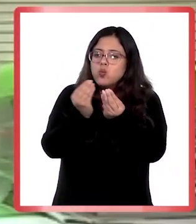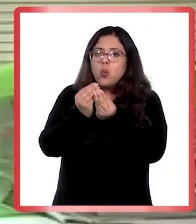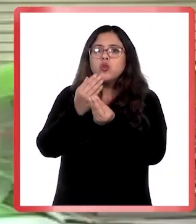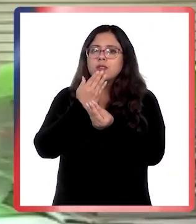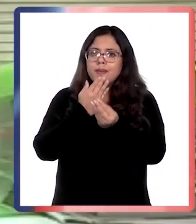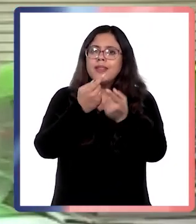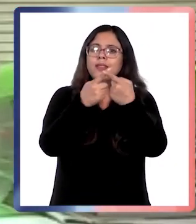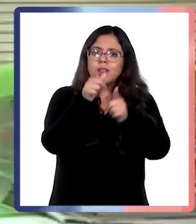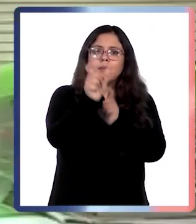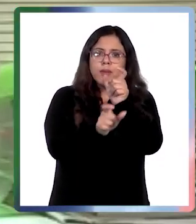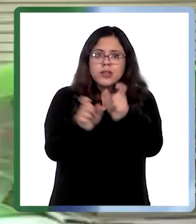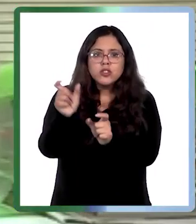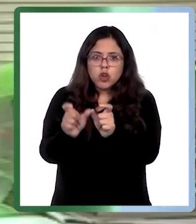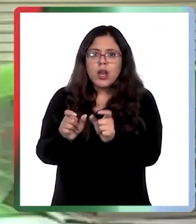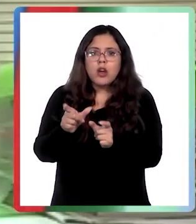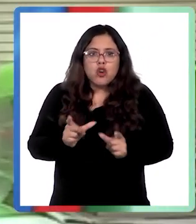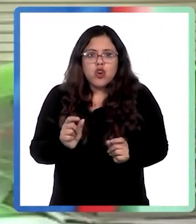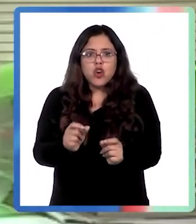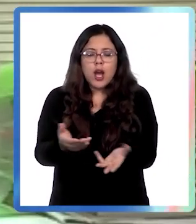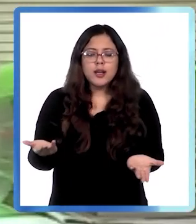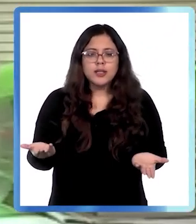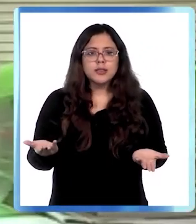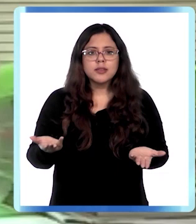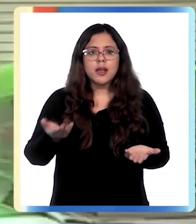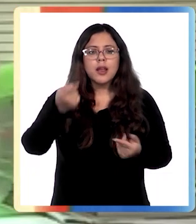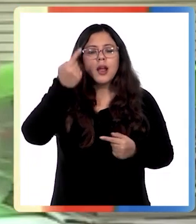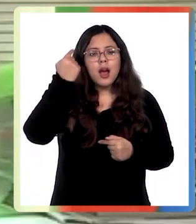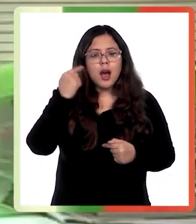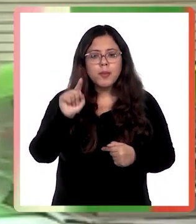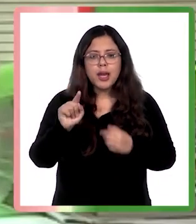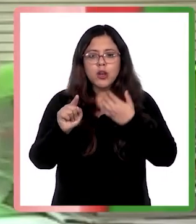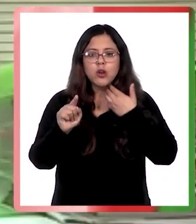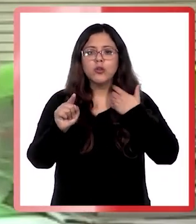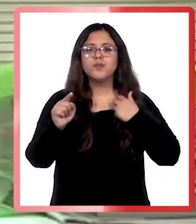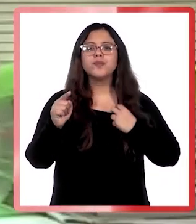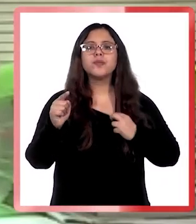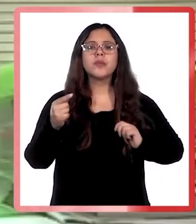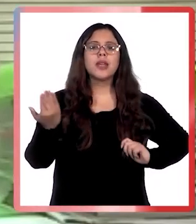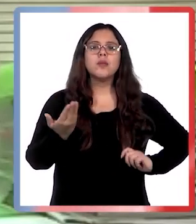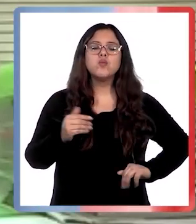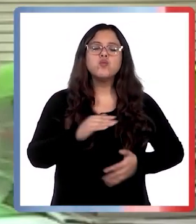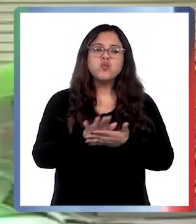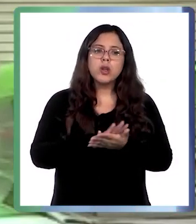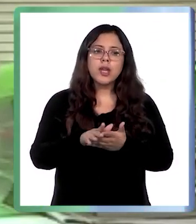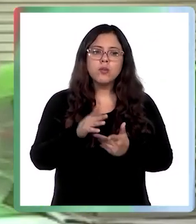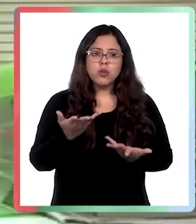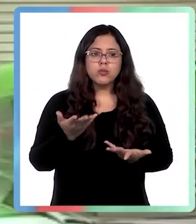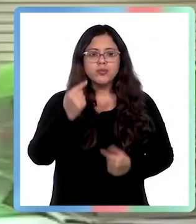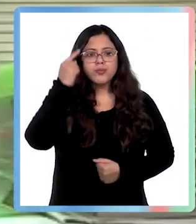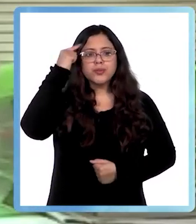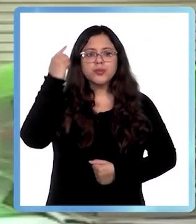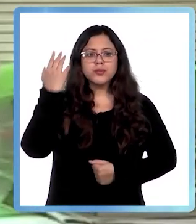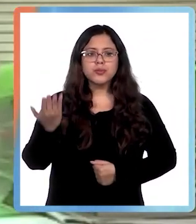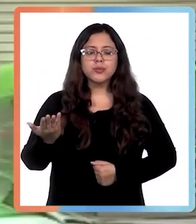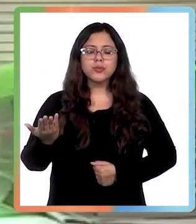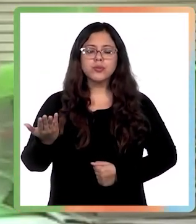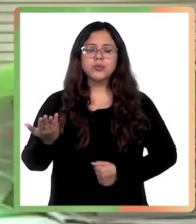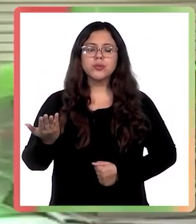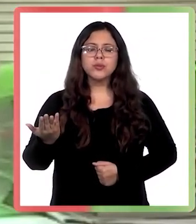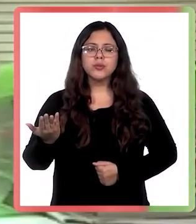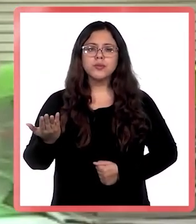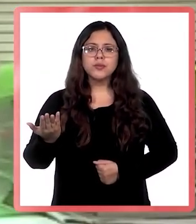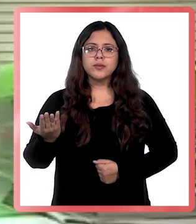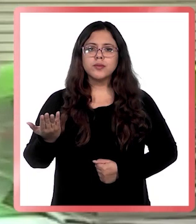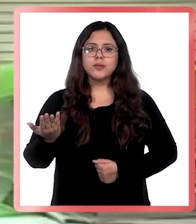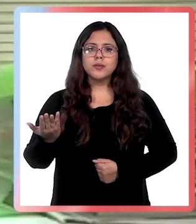¿sí? Pero si uno dice, a ver,